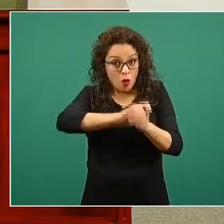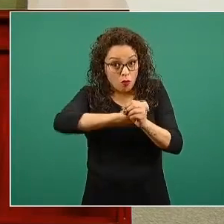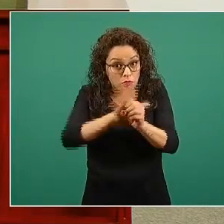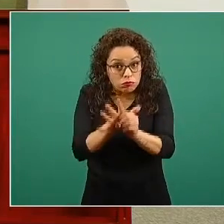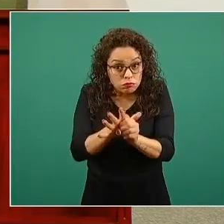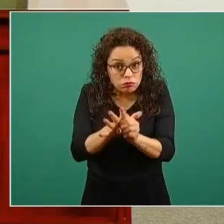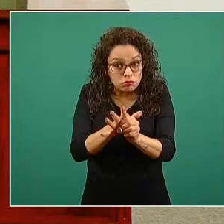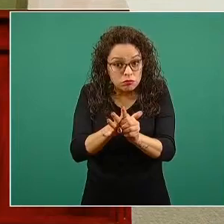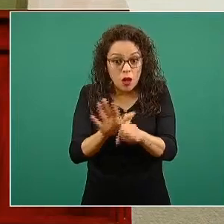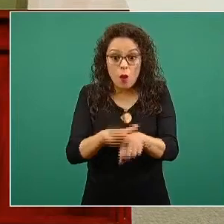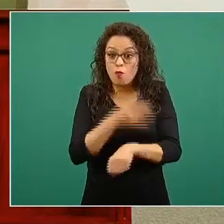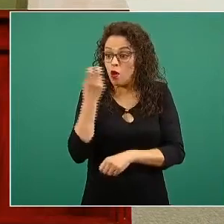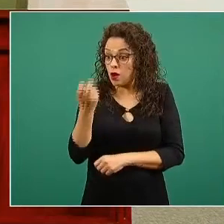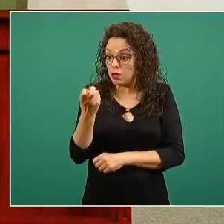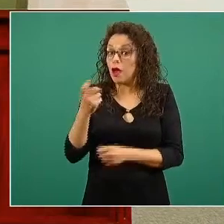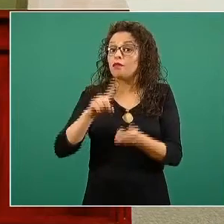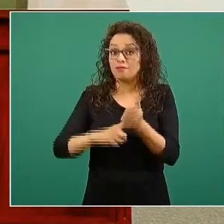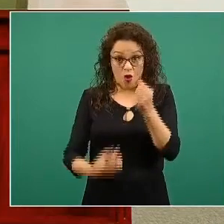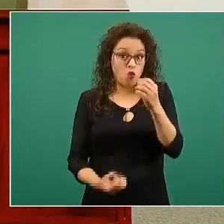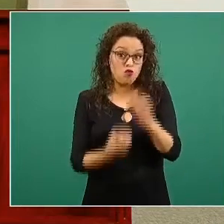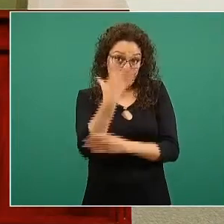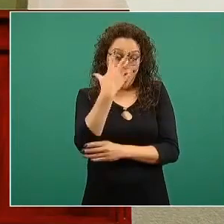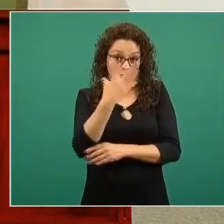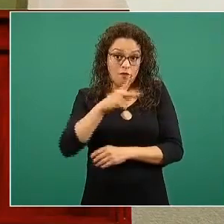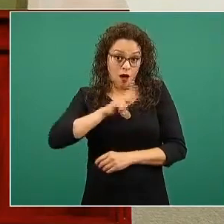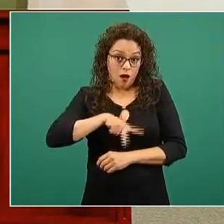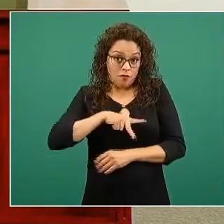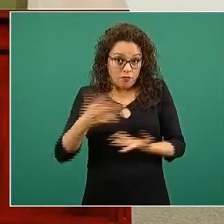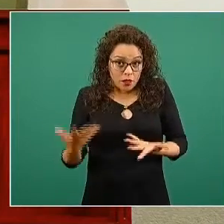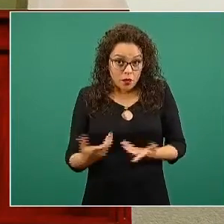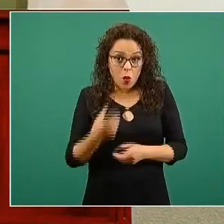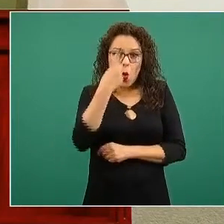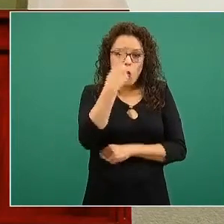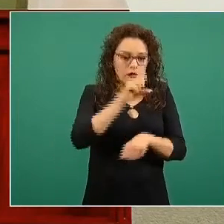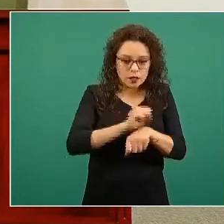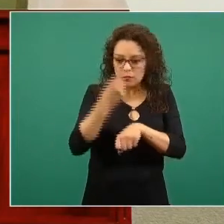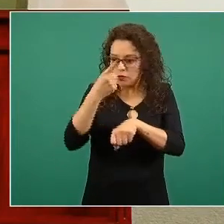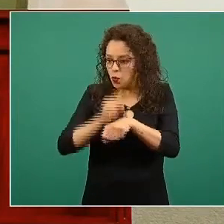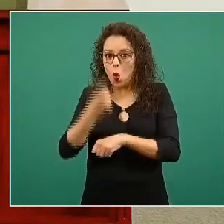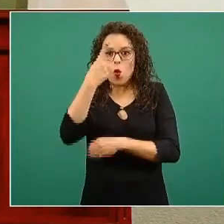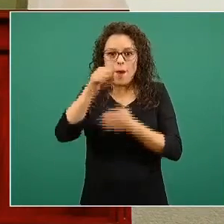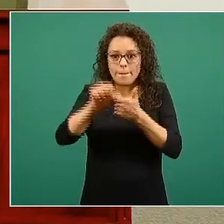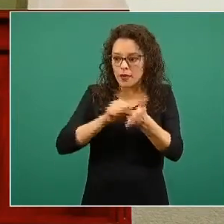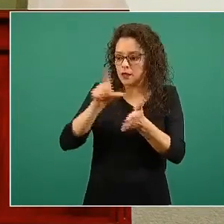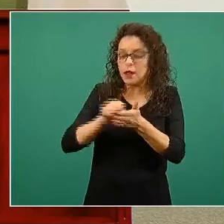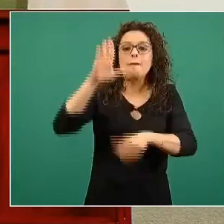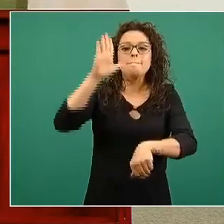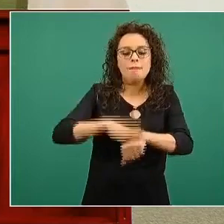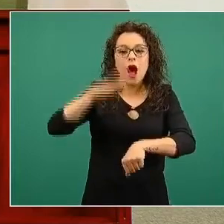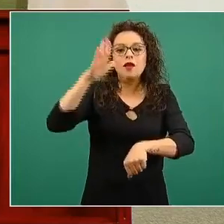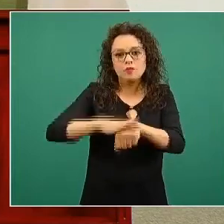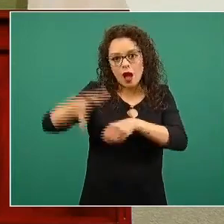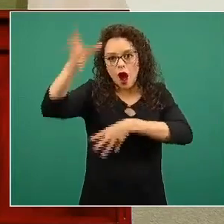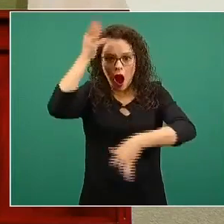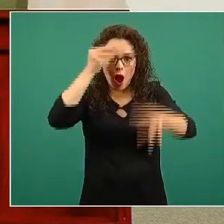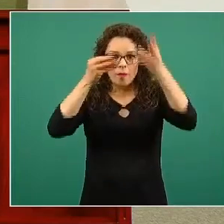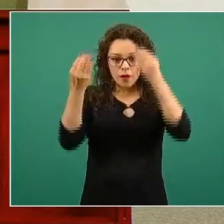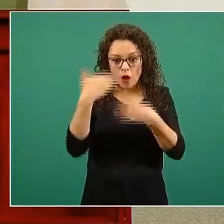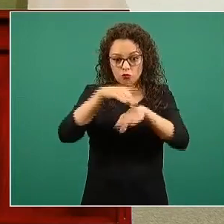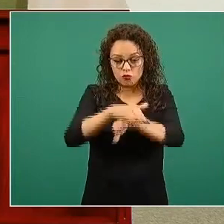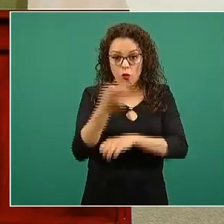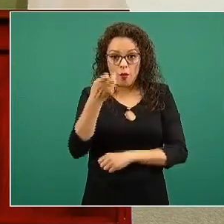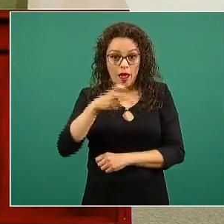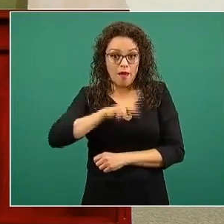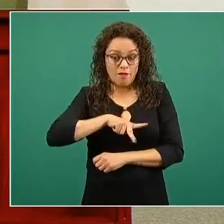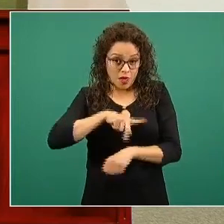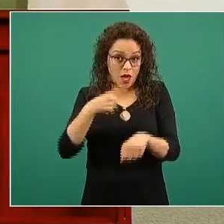una enfermedad nueva y que cada día que pasa, cada semana, cada mes, estamos conociendo más sobre ella. Para efectos de la vacuna,